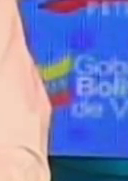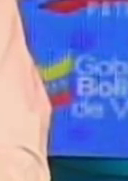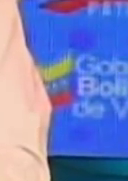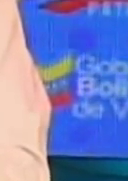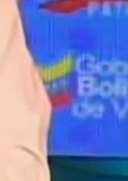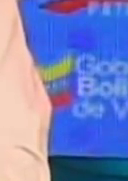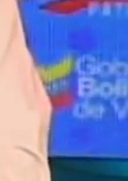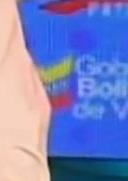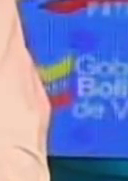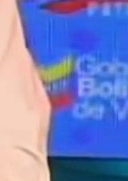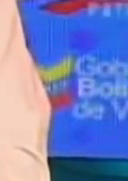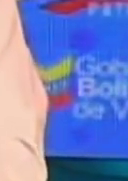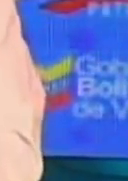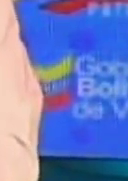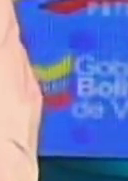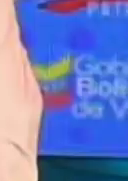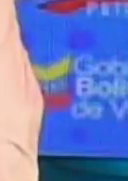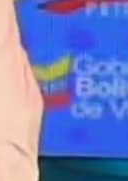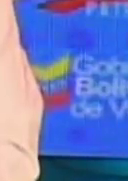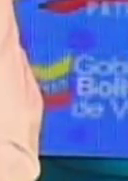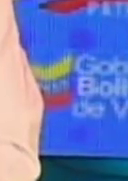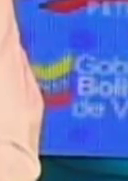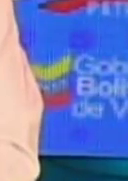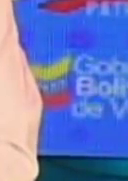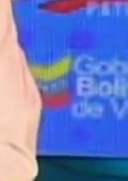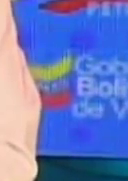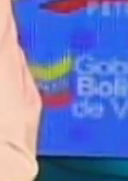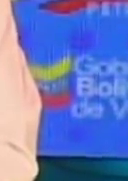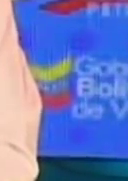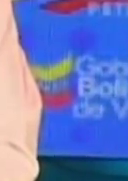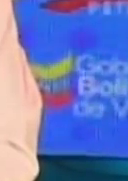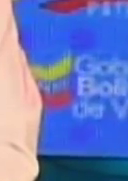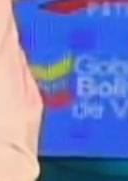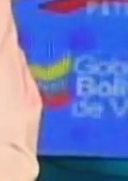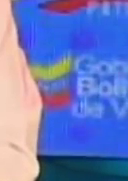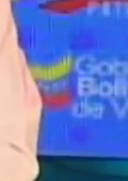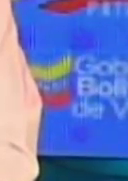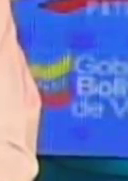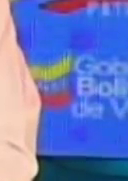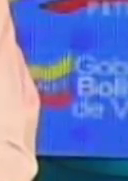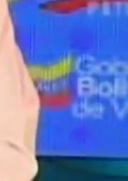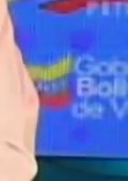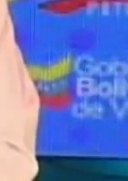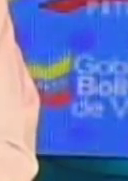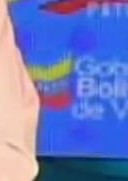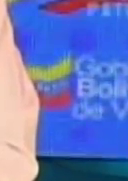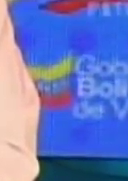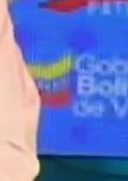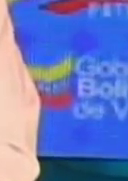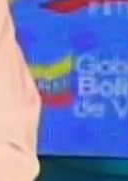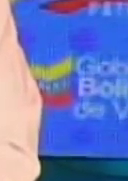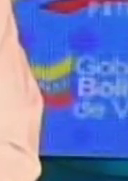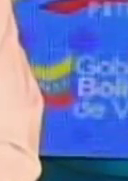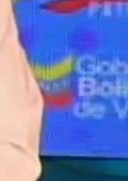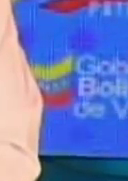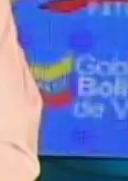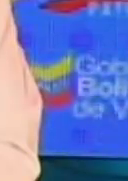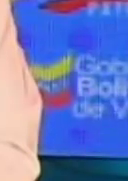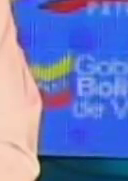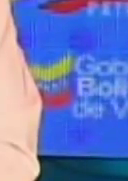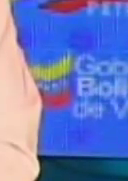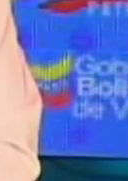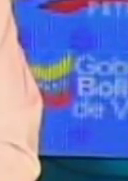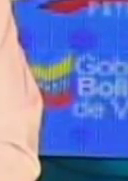practicar, porque las bases de misiones son centros para el sistema de orquesta, para que vayan los niños y niñas